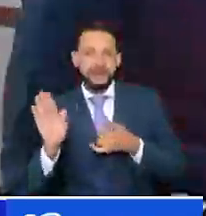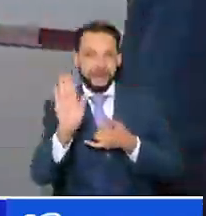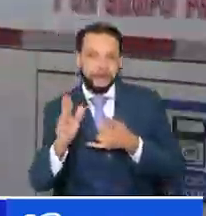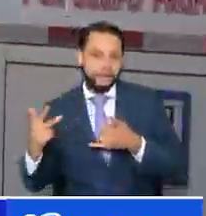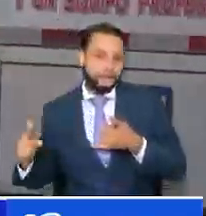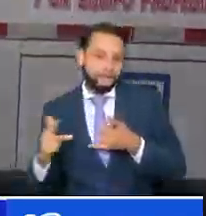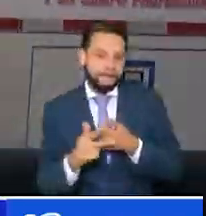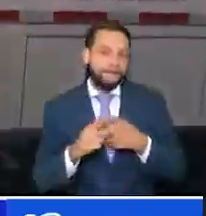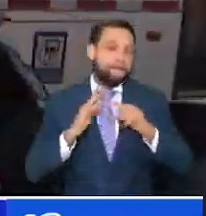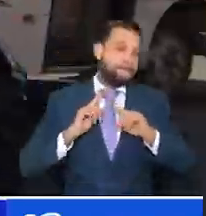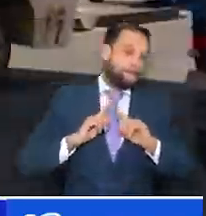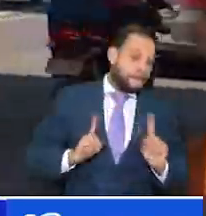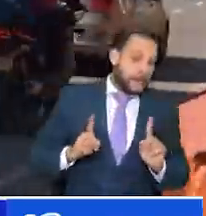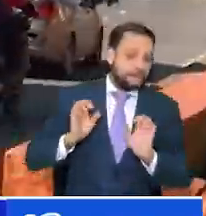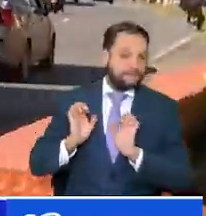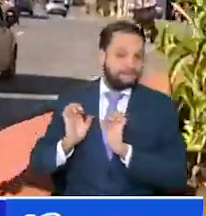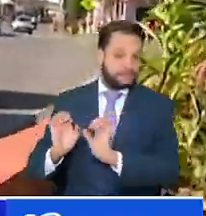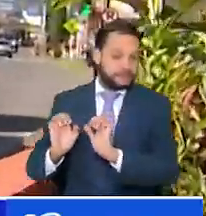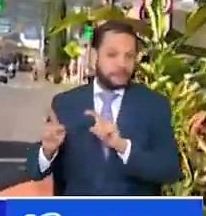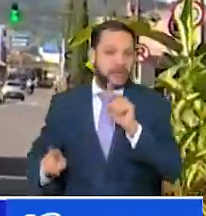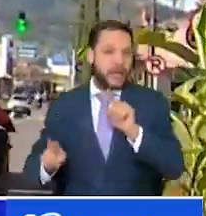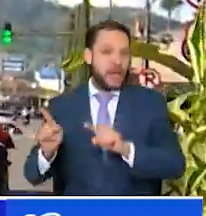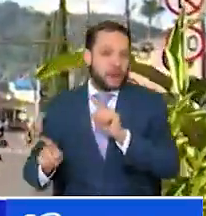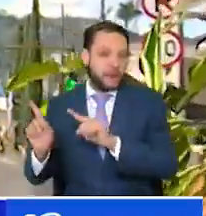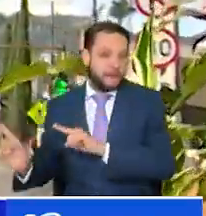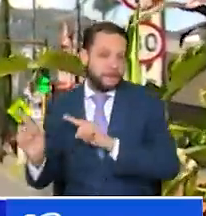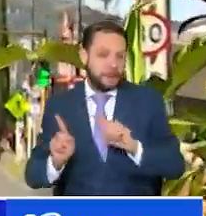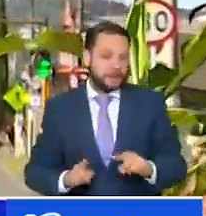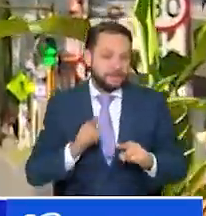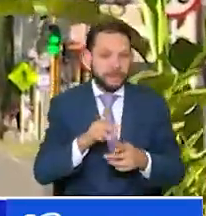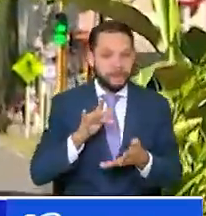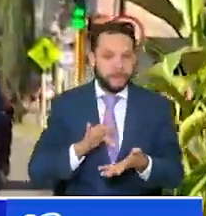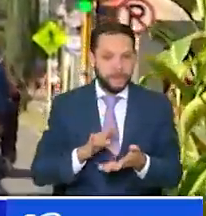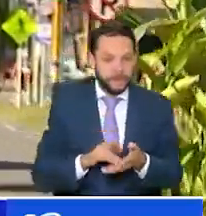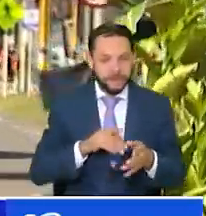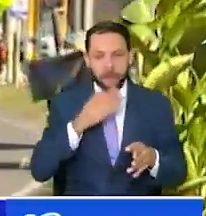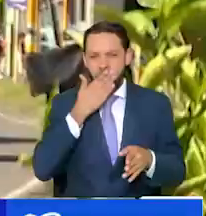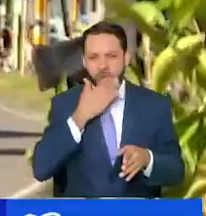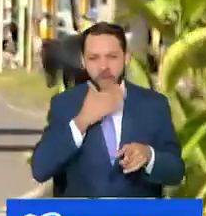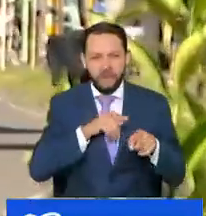vecinos y que estarían llegando a este municipio para participar en Estas actividades